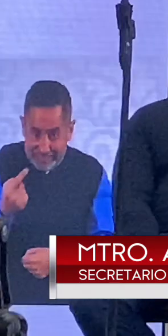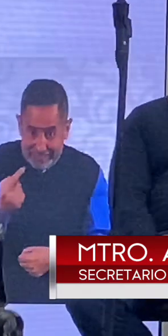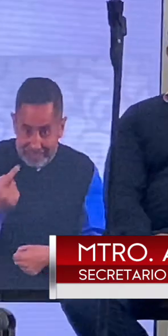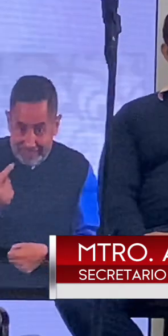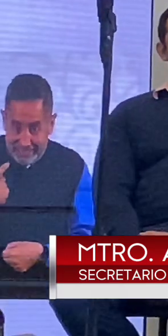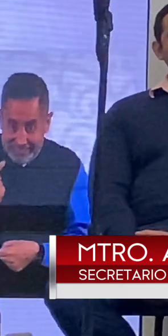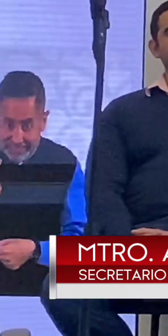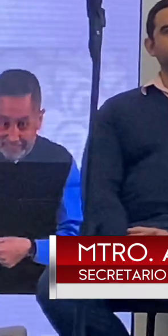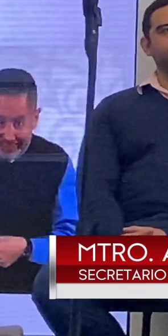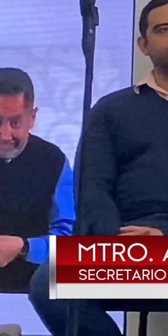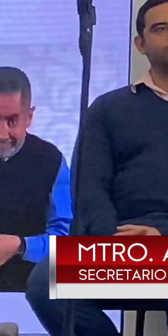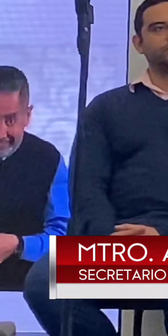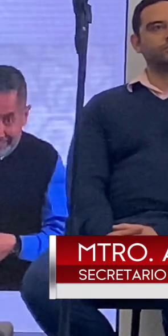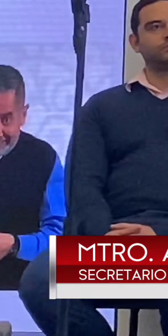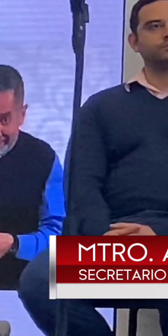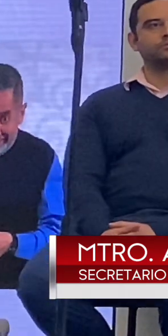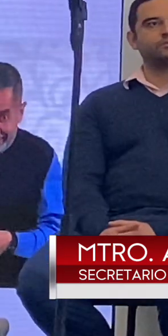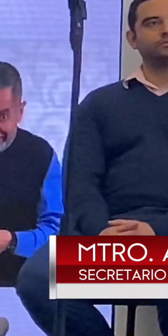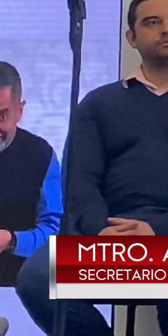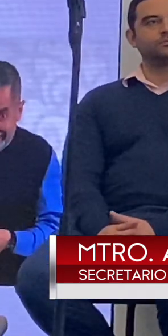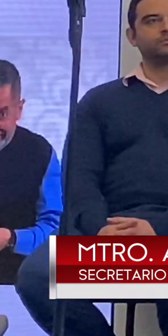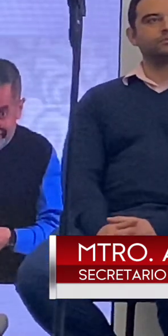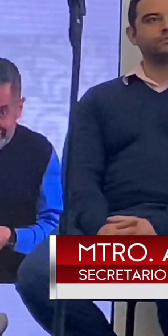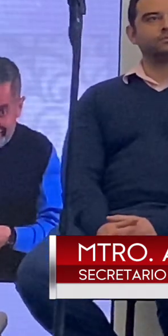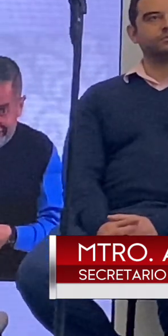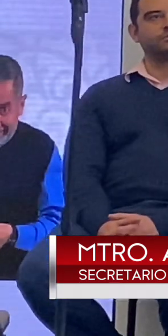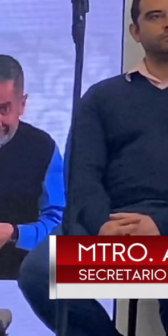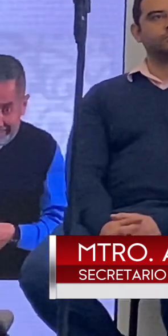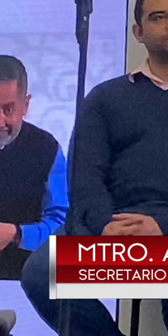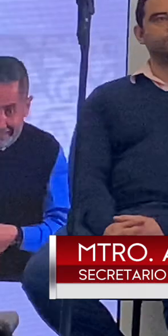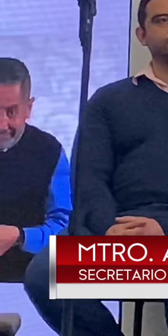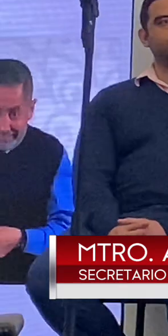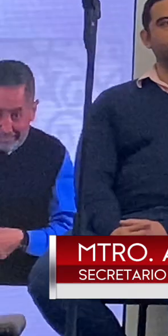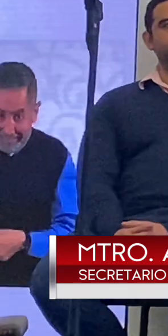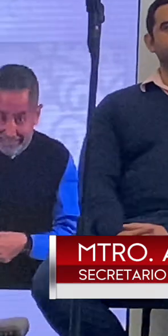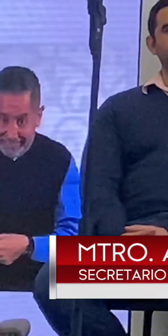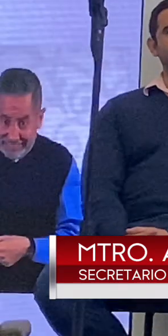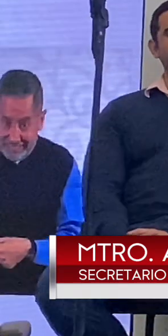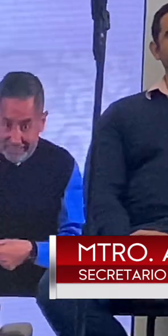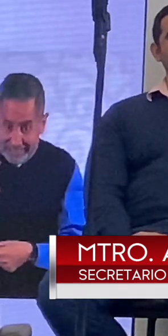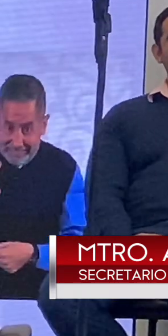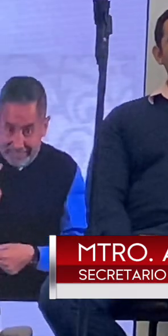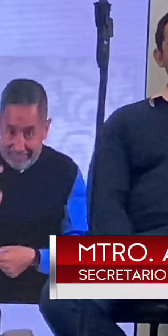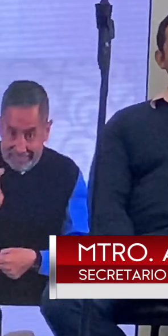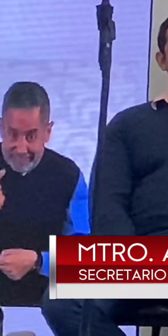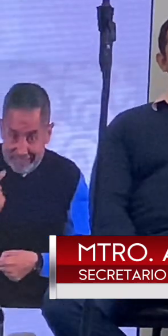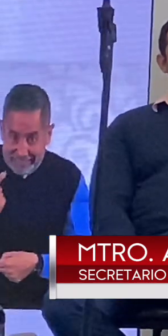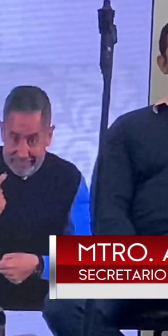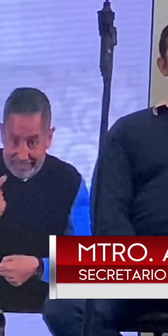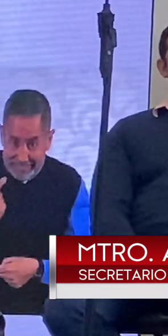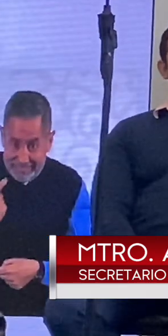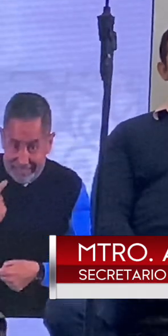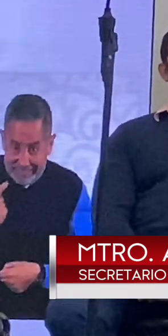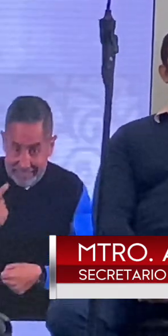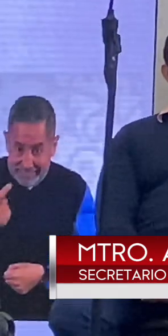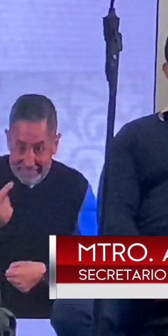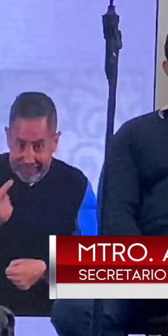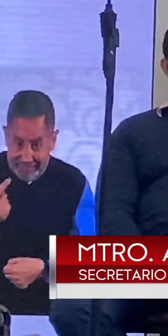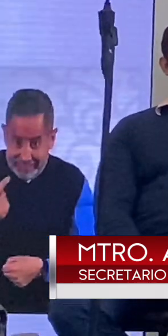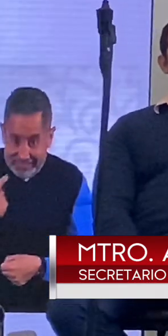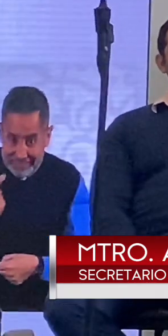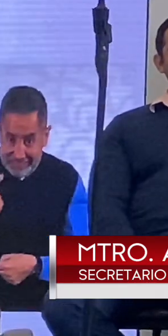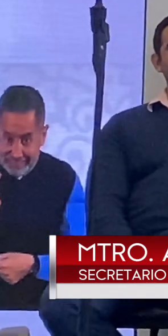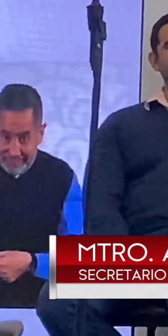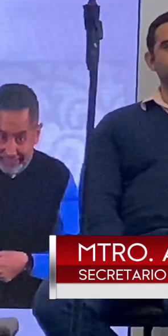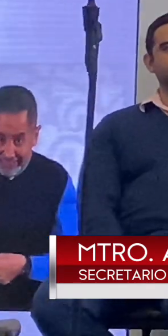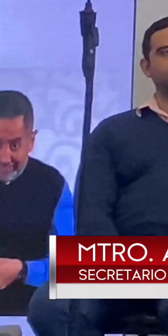iniciativa, por un lado, de generar tres preparatorias federales importantes en las zonas donde más se requiere, y